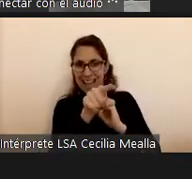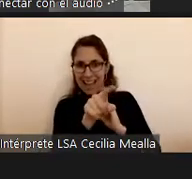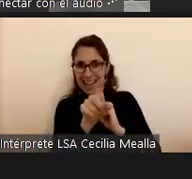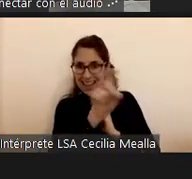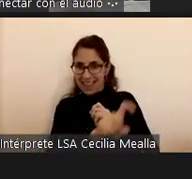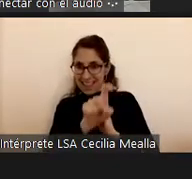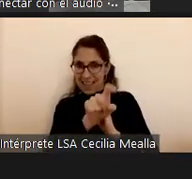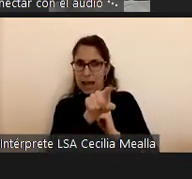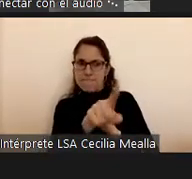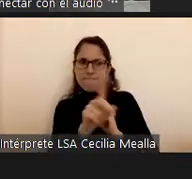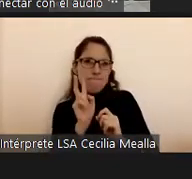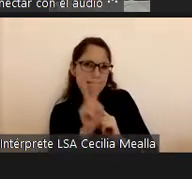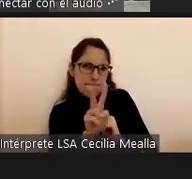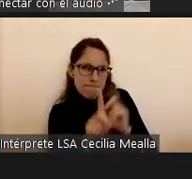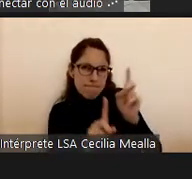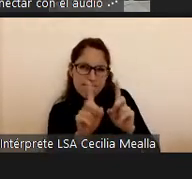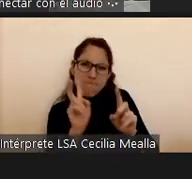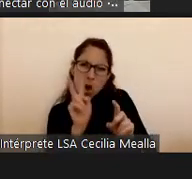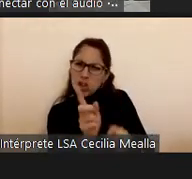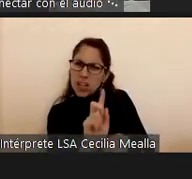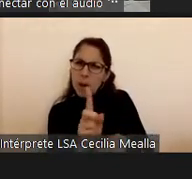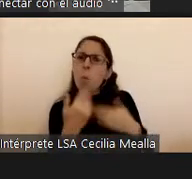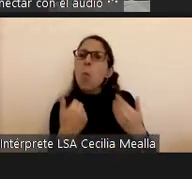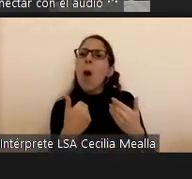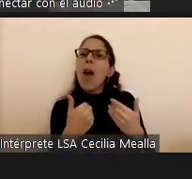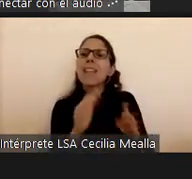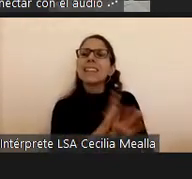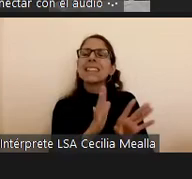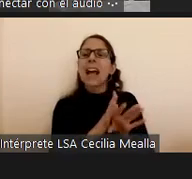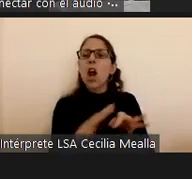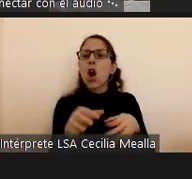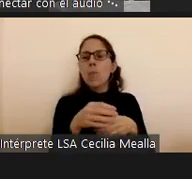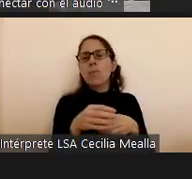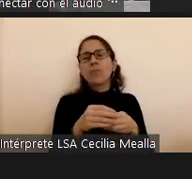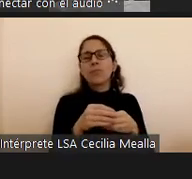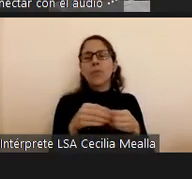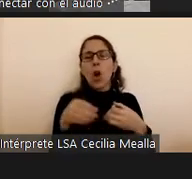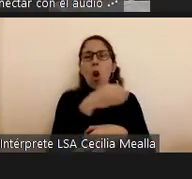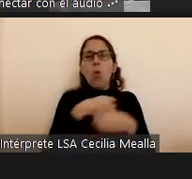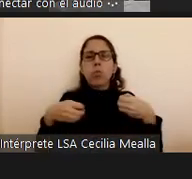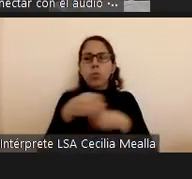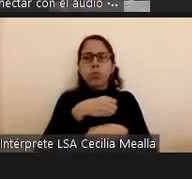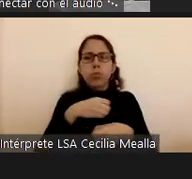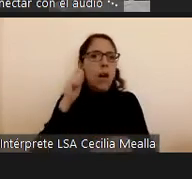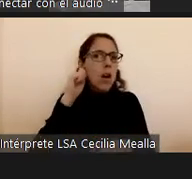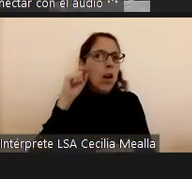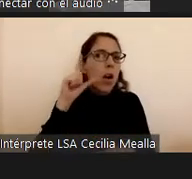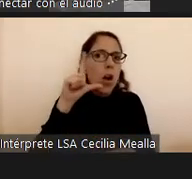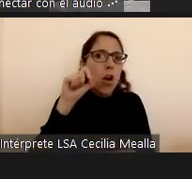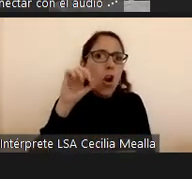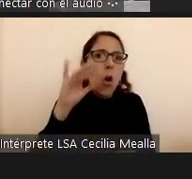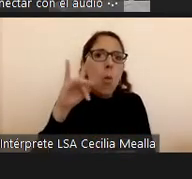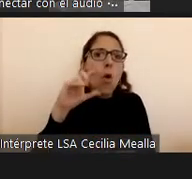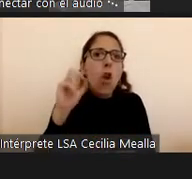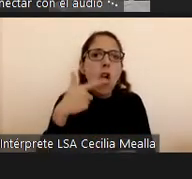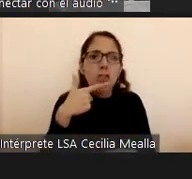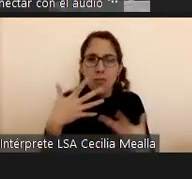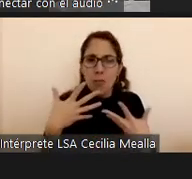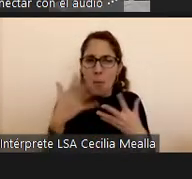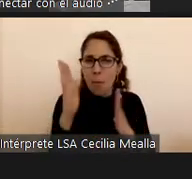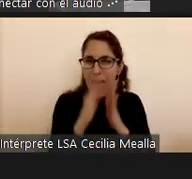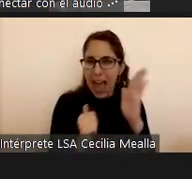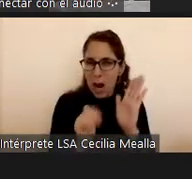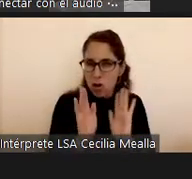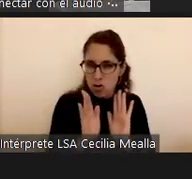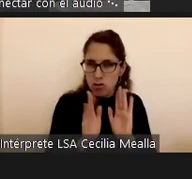glóbulo blanco, entonces puede, ¿se acuerdan? Los glóbulos blancos, algunos glóbulos blancos